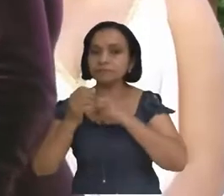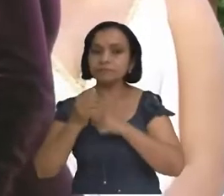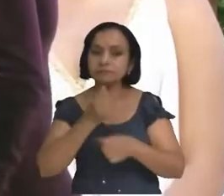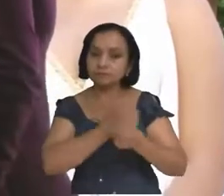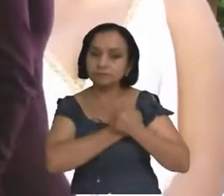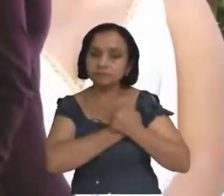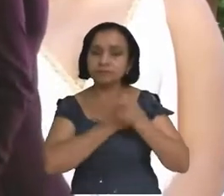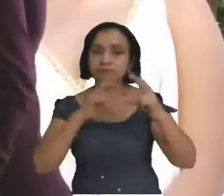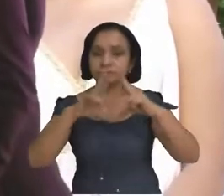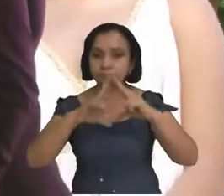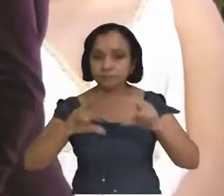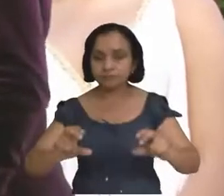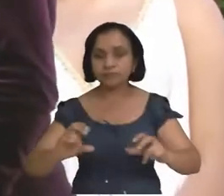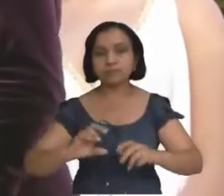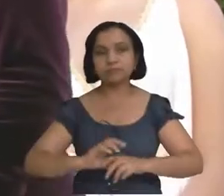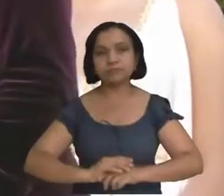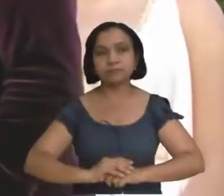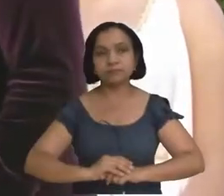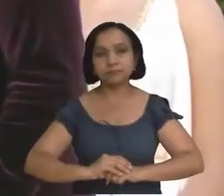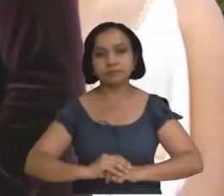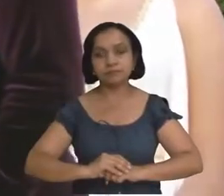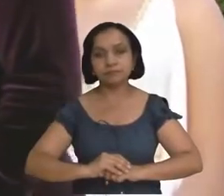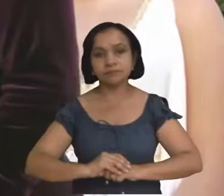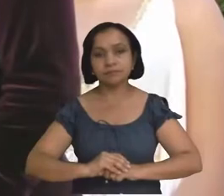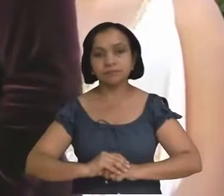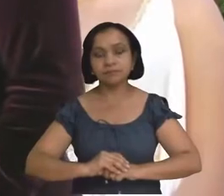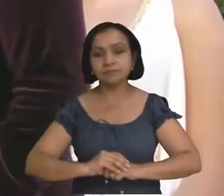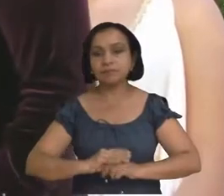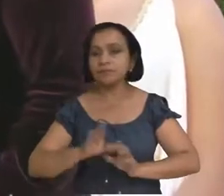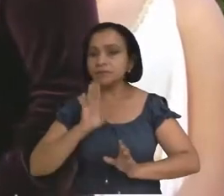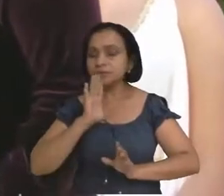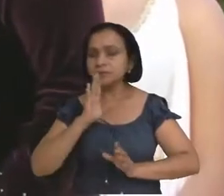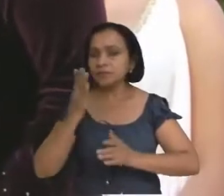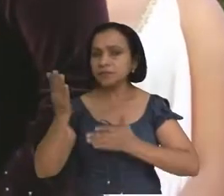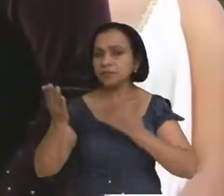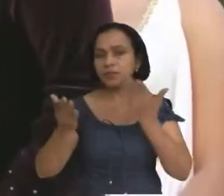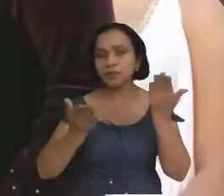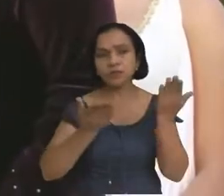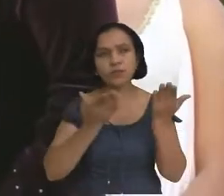Tan doliente y tan corta,